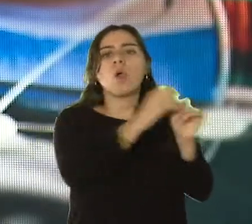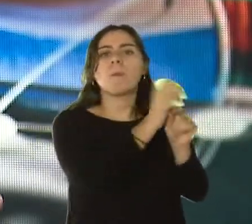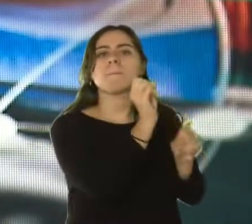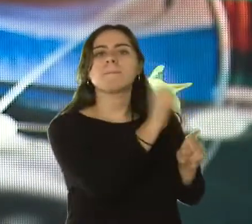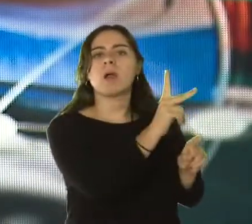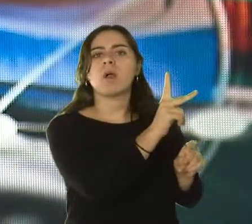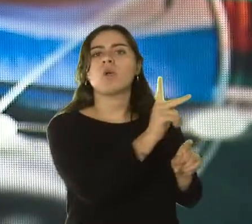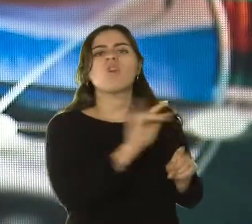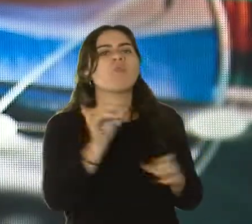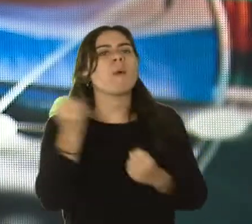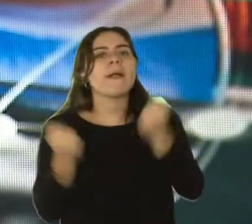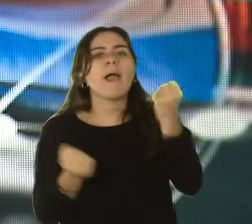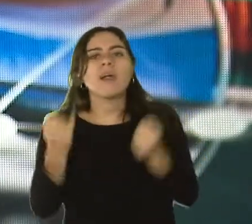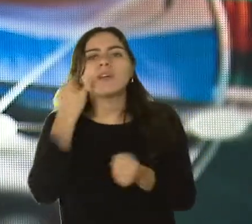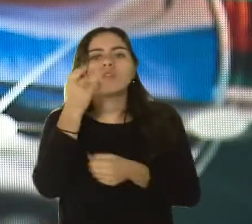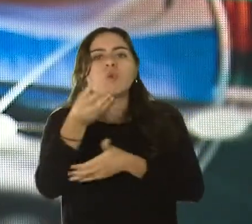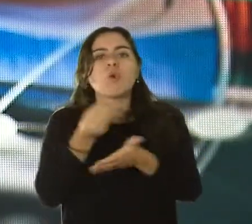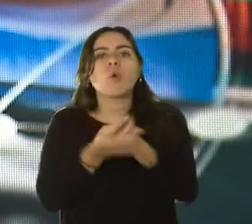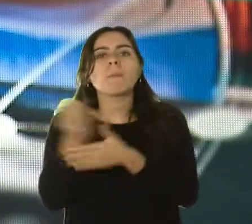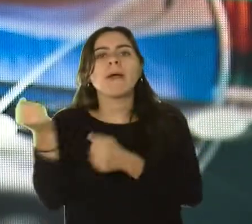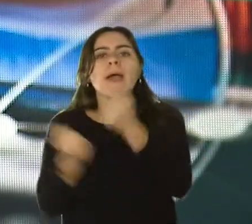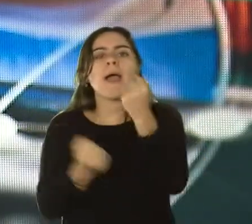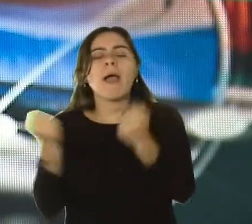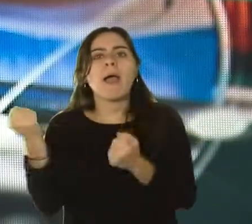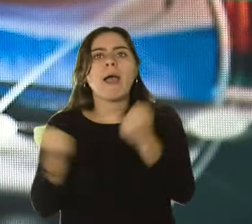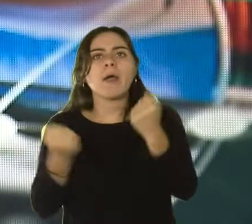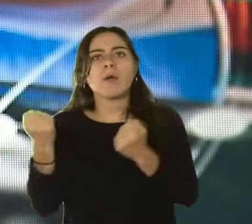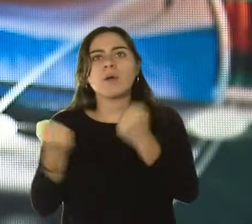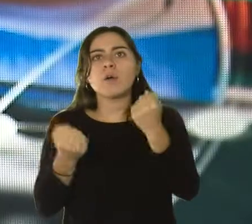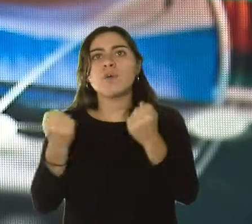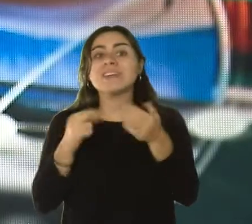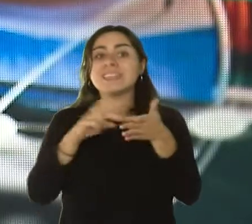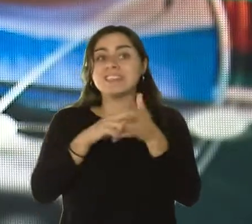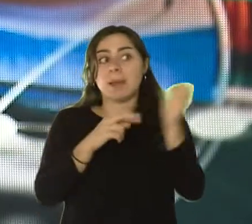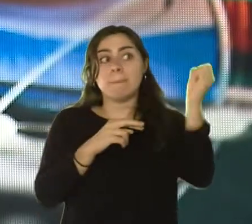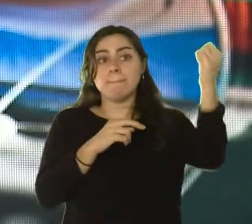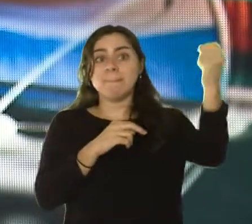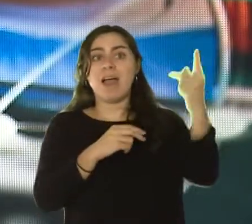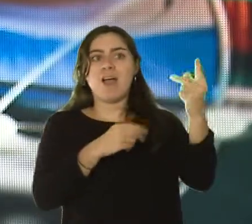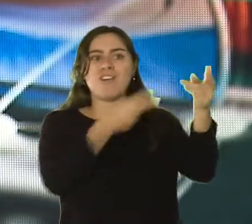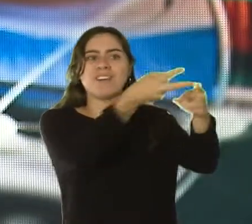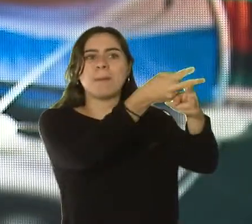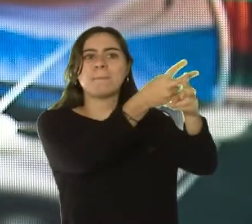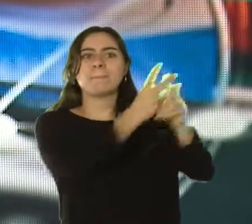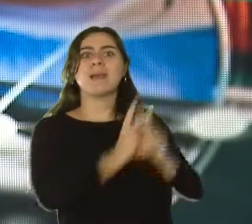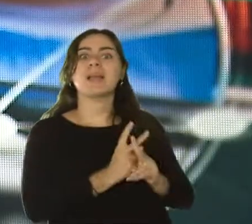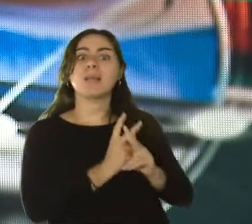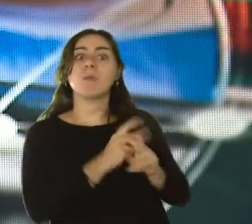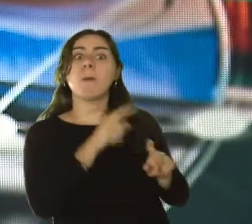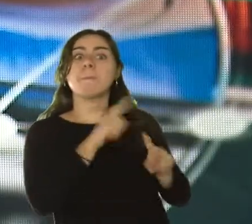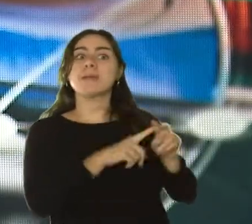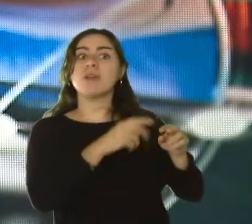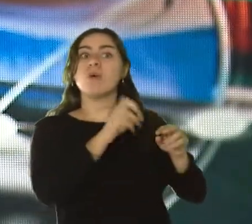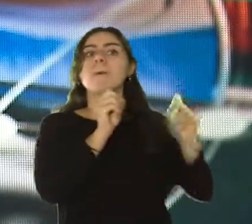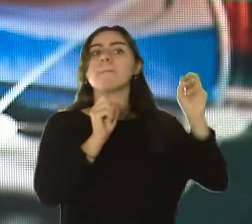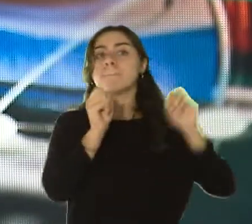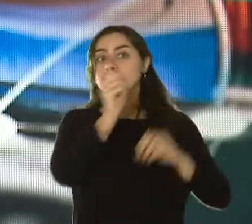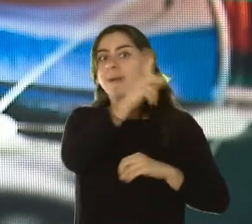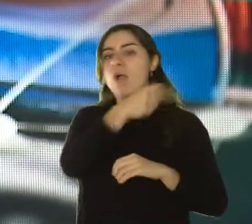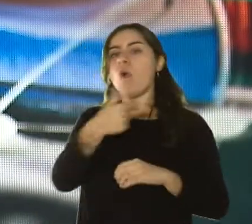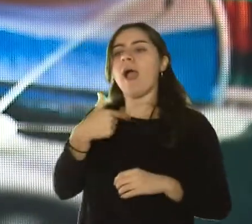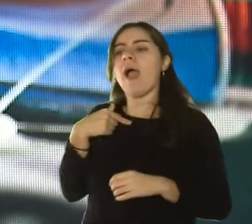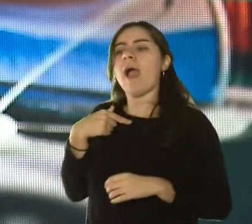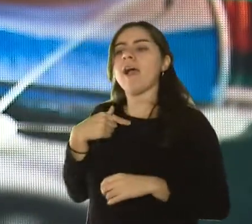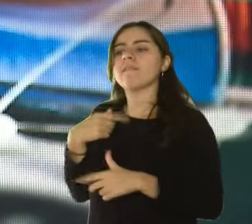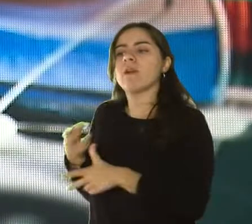igual que en el carro, cuando tú compras un vehículo, pues ponle que el banco te da el préstamo, pero el banco retiene un gravamen sobre ese vehículo. Eso es un colateral,